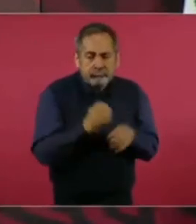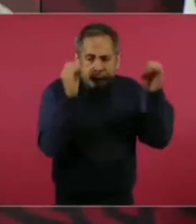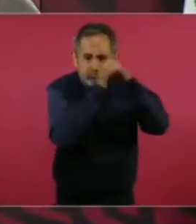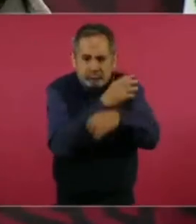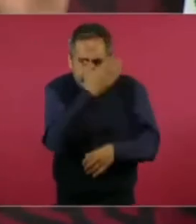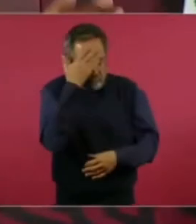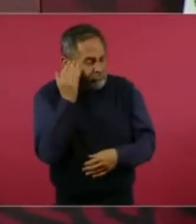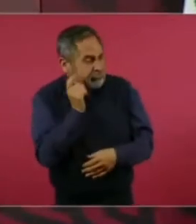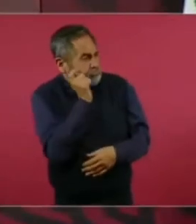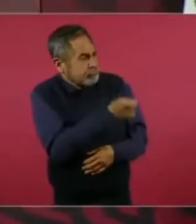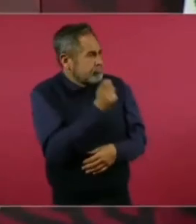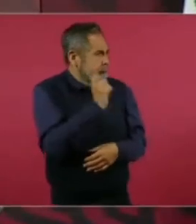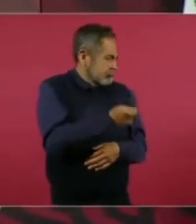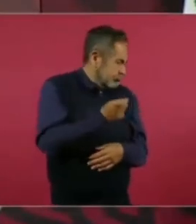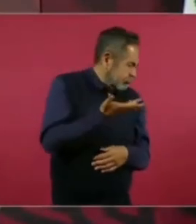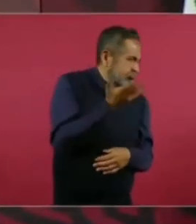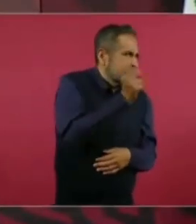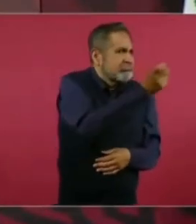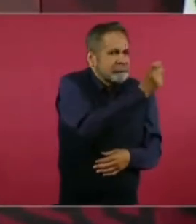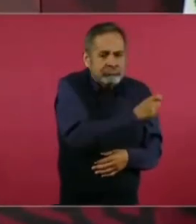Nadie sabía.